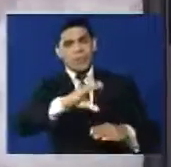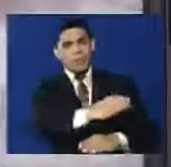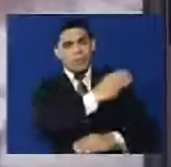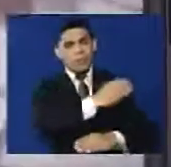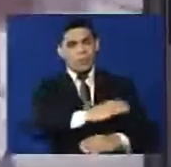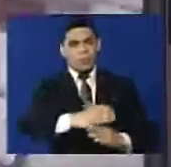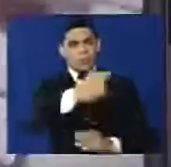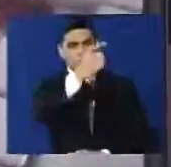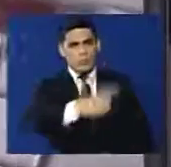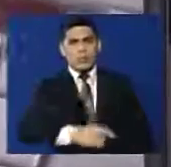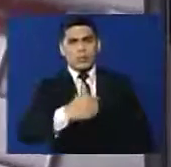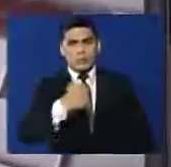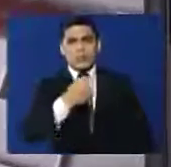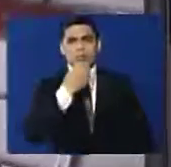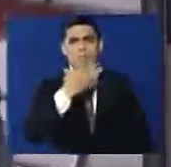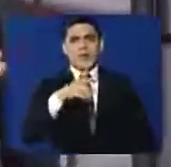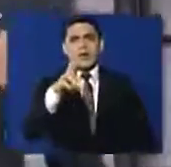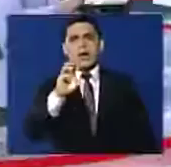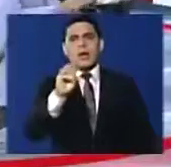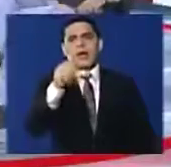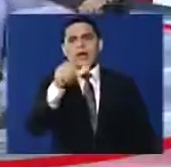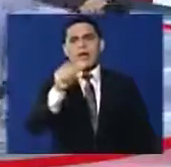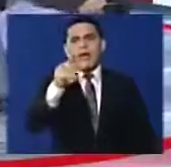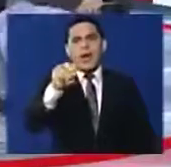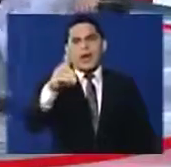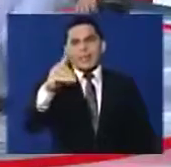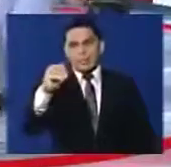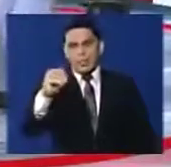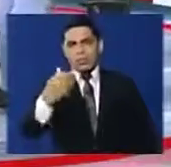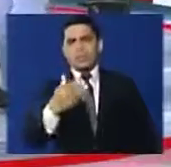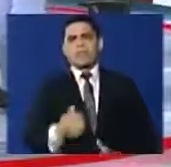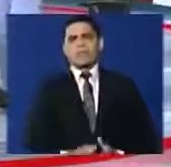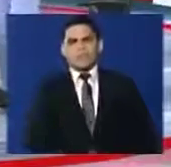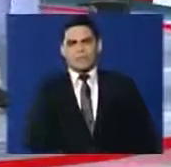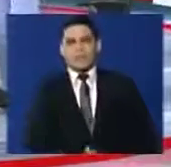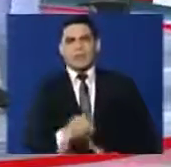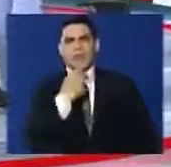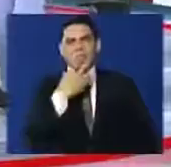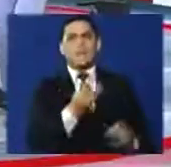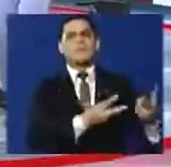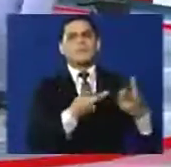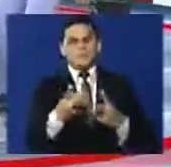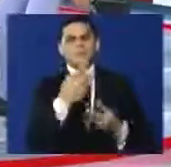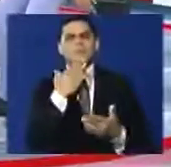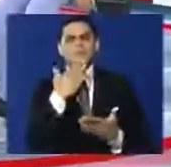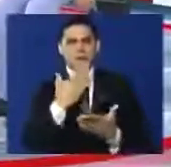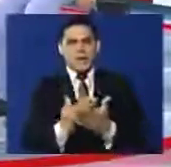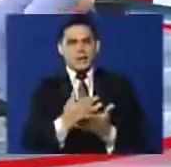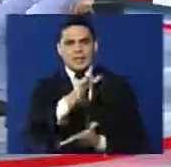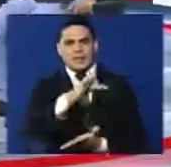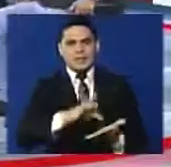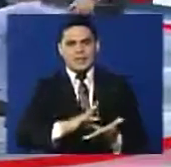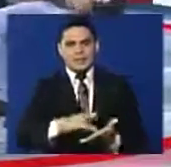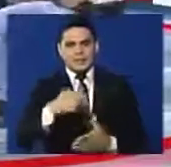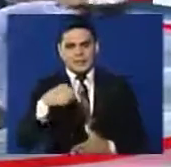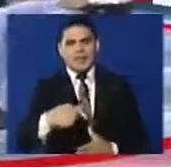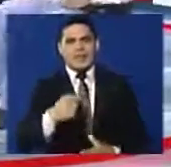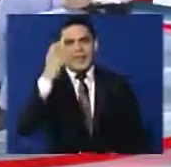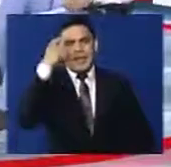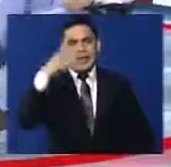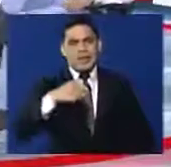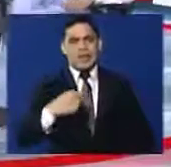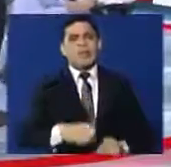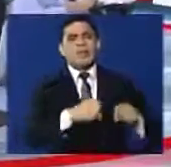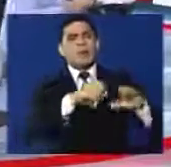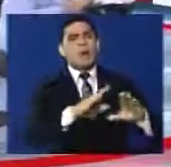mejor persona, Rolando Padilla. Rolando, gracias por estar con nosotros. Oh, gracias a ti. Gracias. Un placer tenerte acá, que hayas hecho un